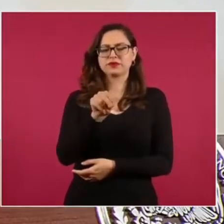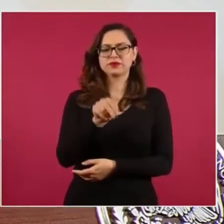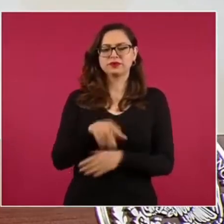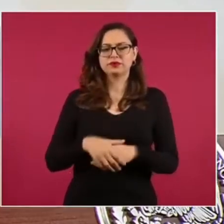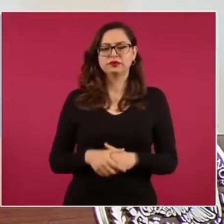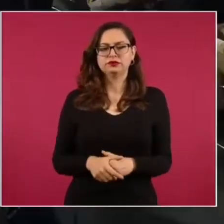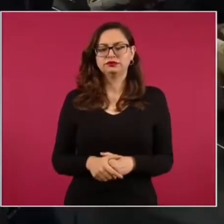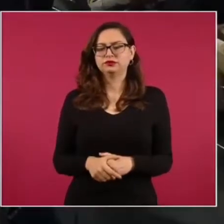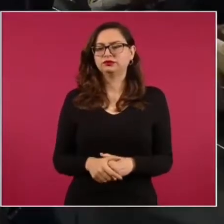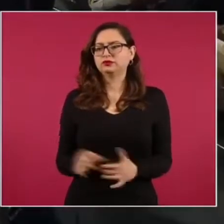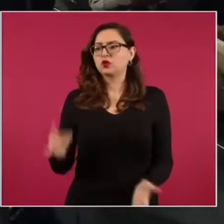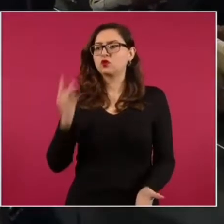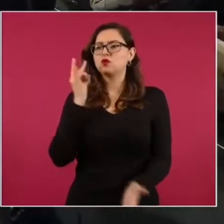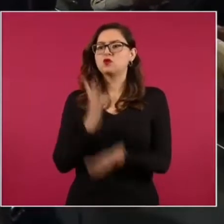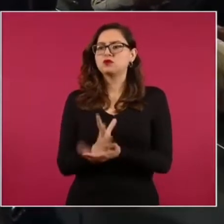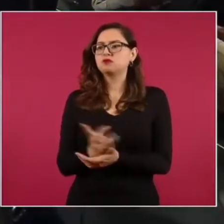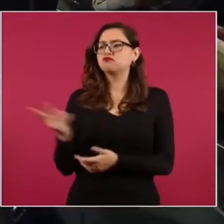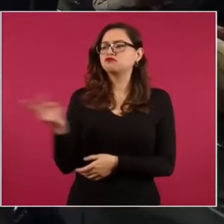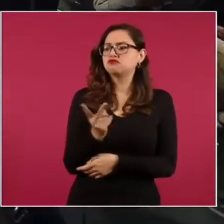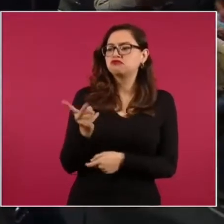un pronunciamiento.